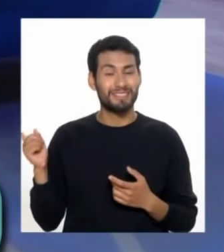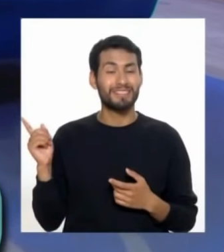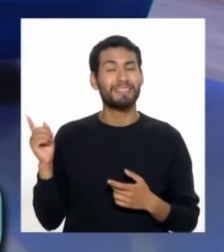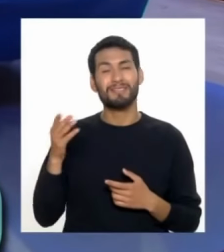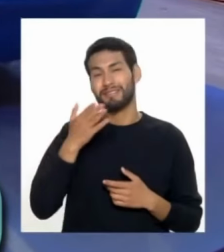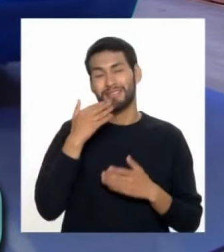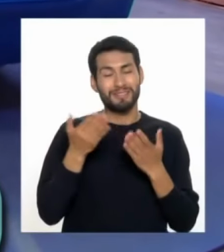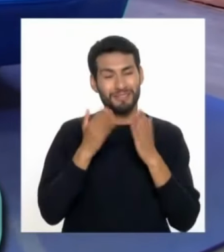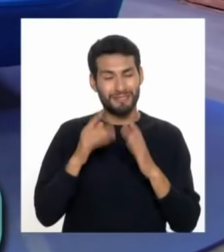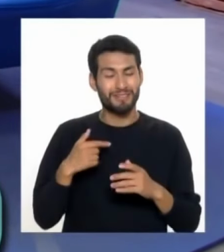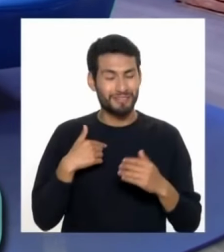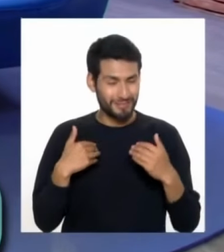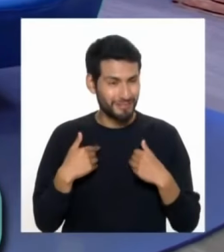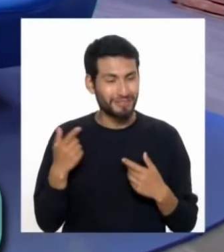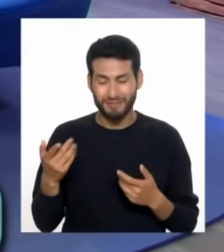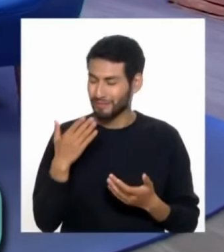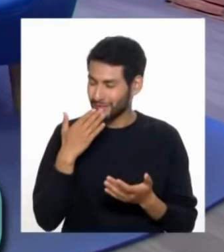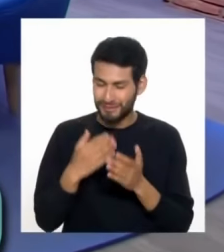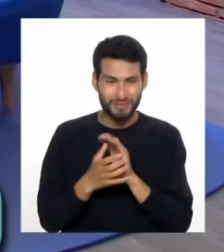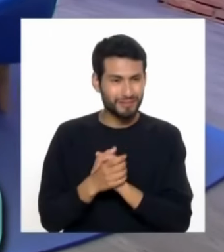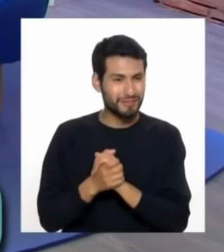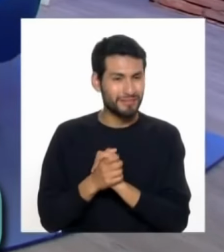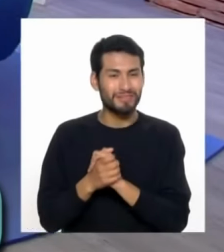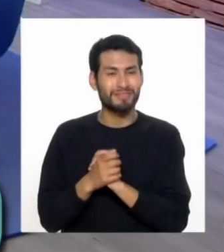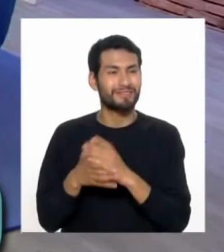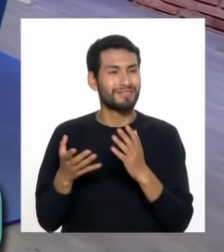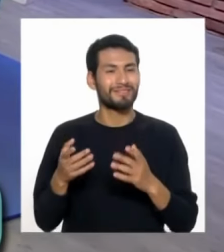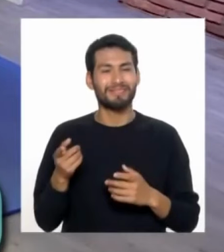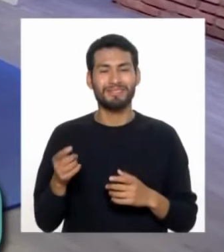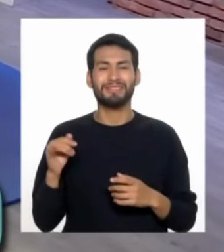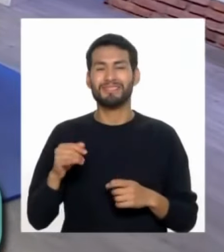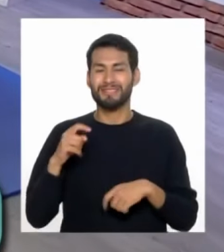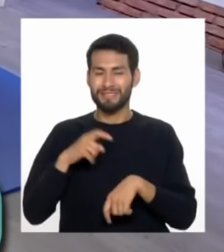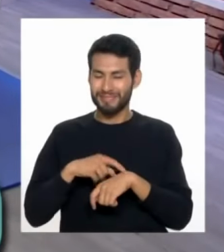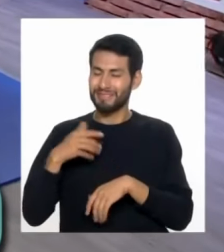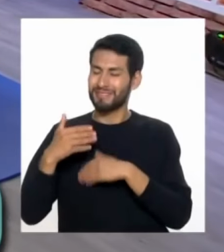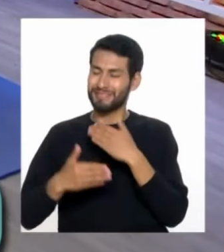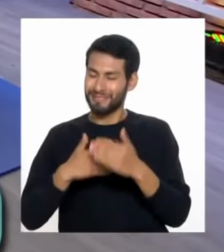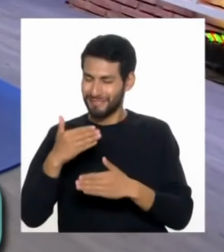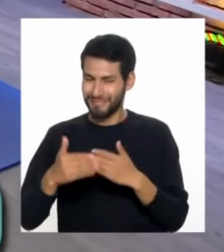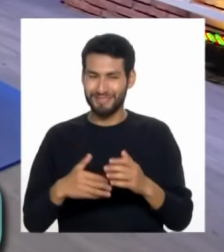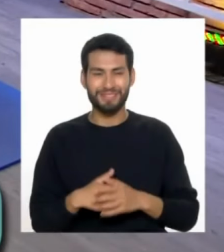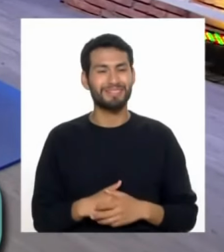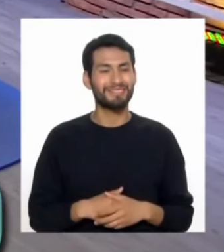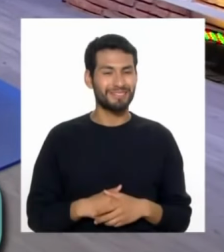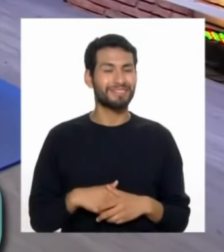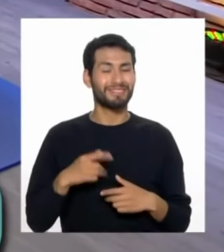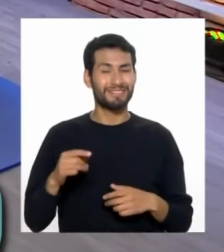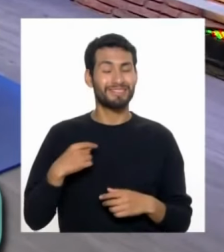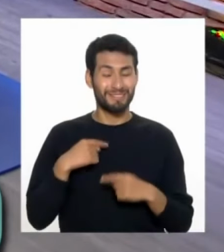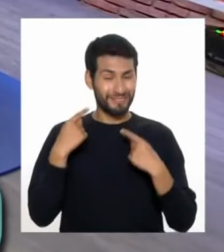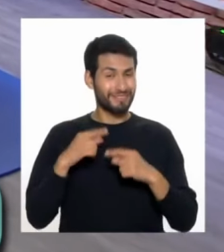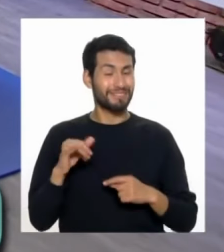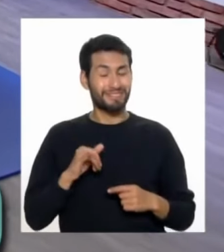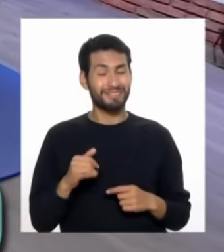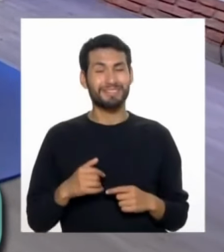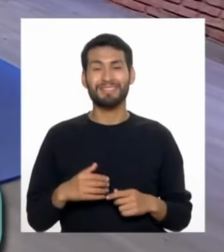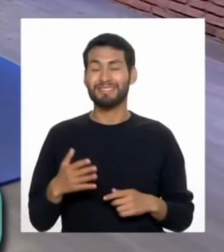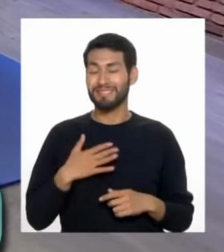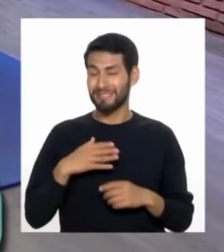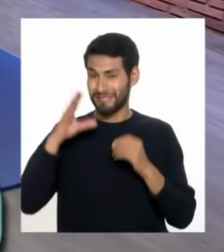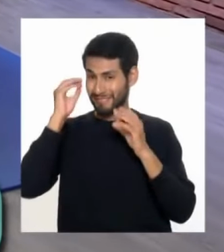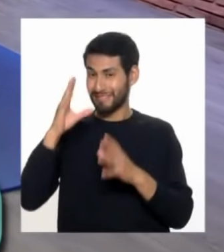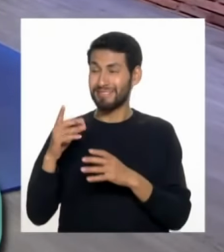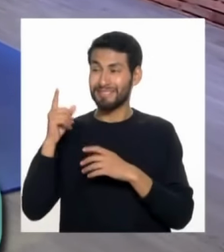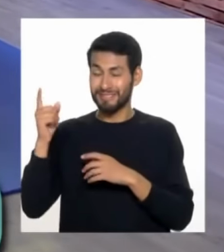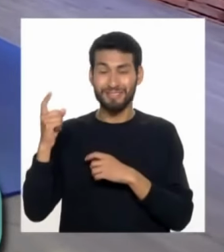mejores alumnos que he tenido, gran amigo, es como, bueno, con el tiempo. Y es como me pasó a mí también, ¿no? O sea, mis maestros